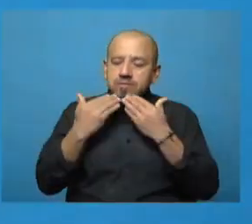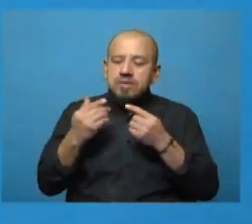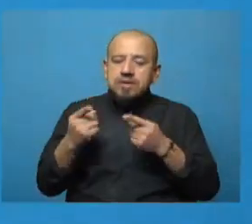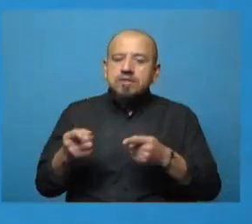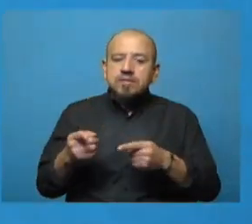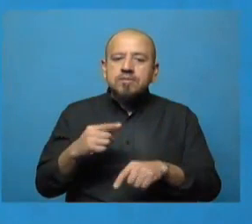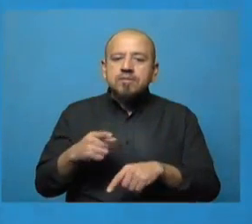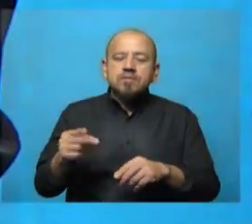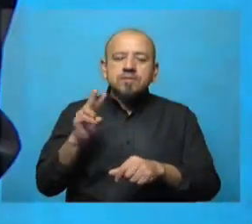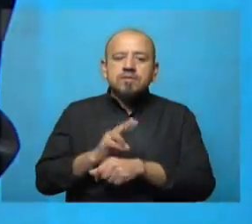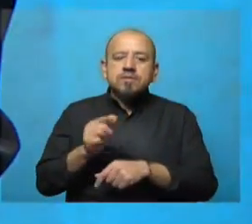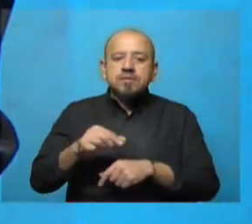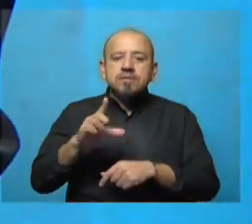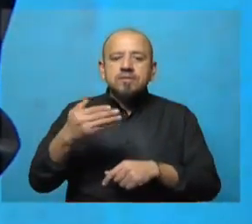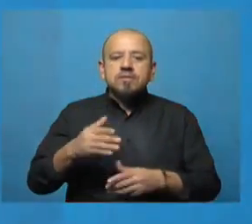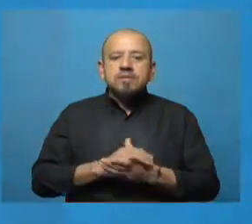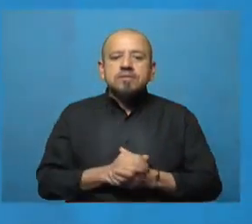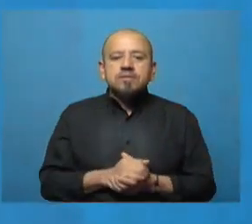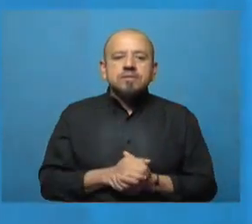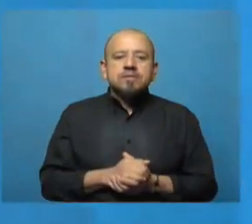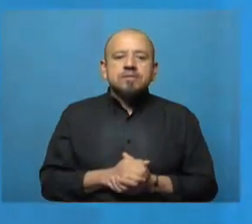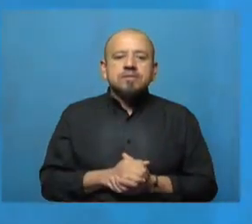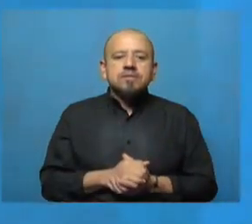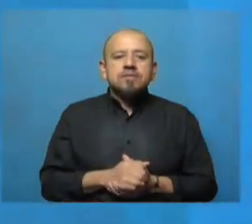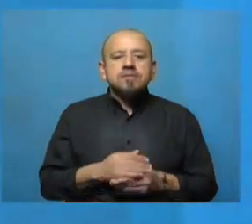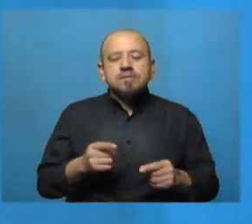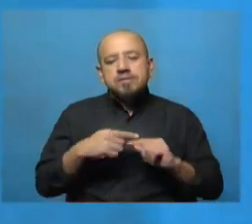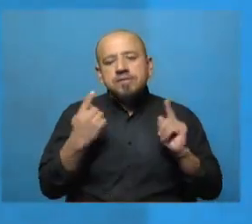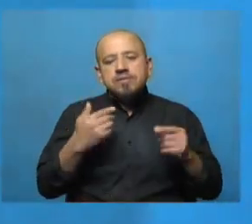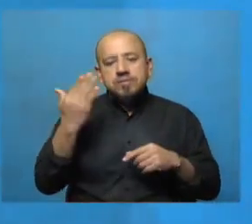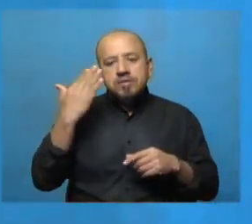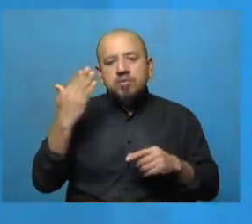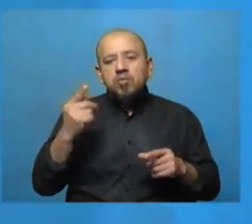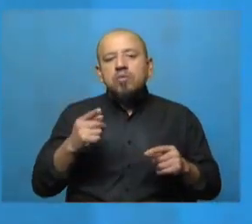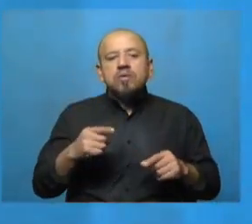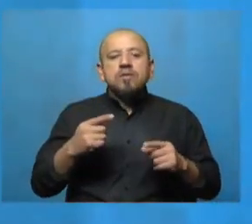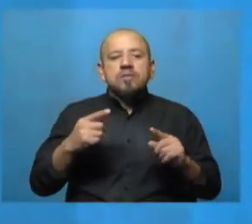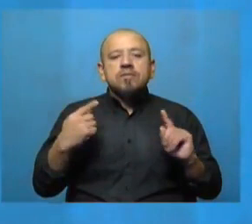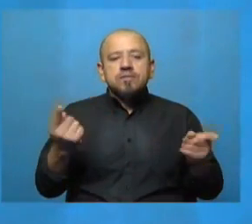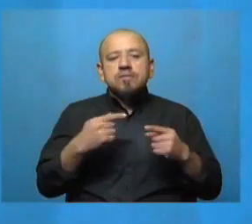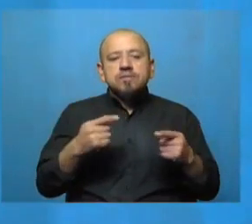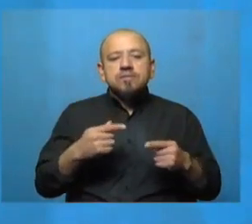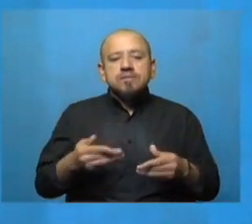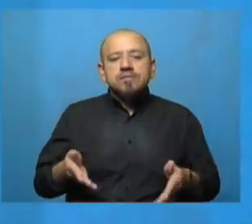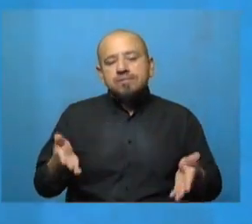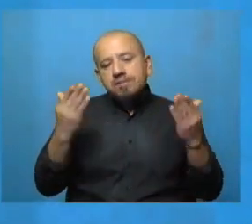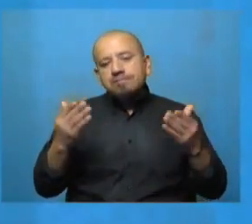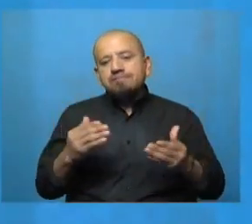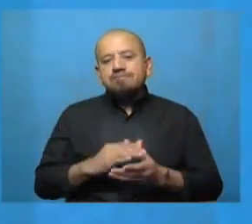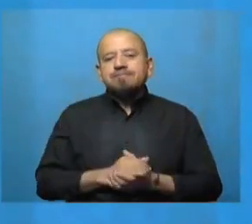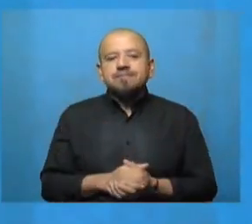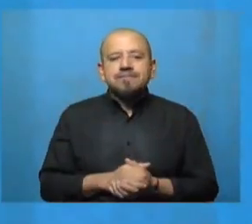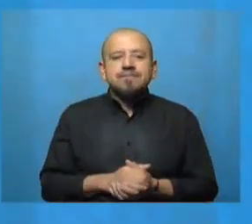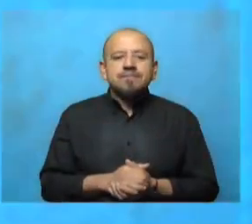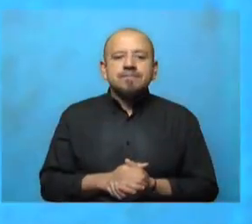mucho tu tiempo tu visita esta noche acá al lado eh Muchísimas gracias a ti a la audiencia un saludo grande y arriba el cuadro vamos arriba